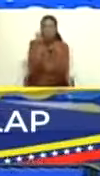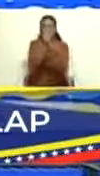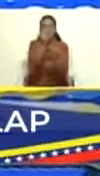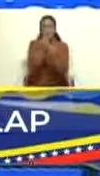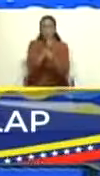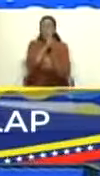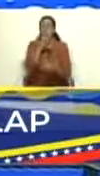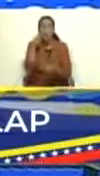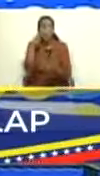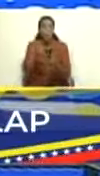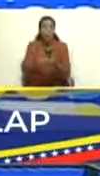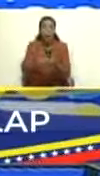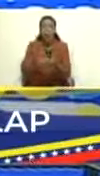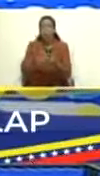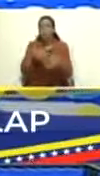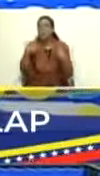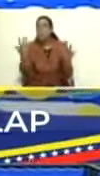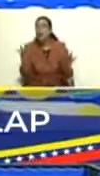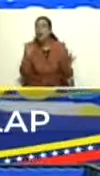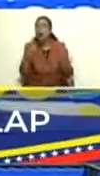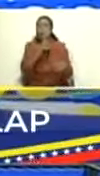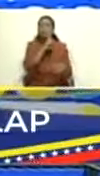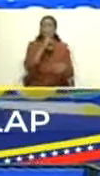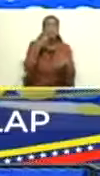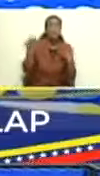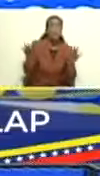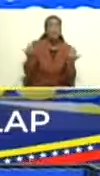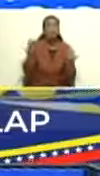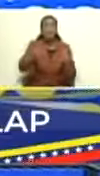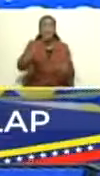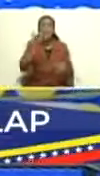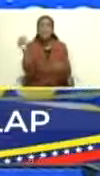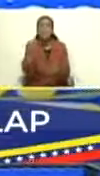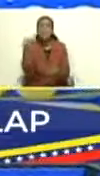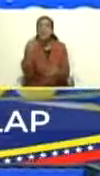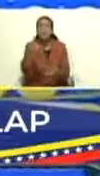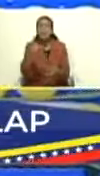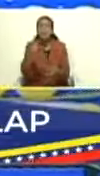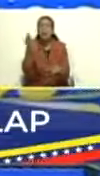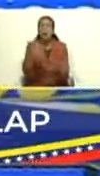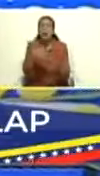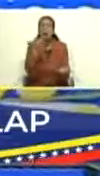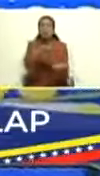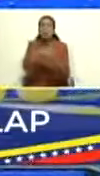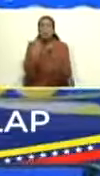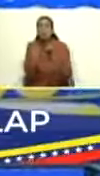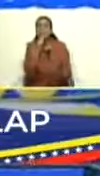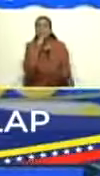he nombrado y no me han averiguado.